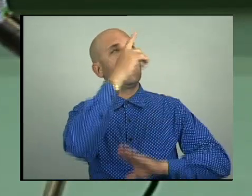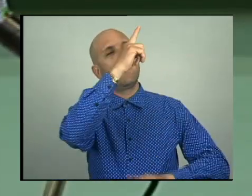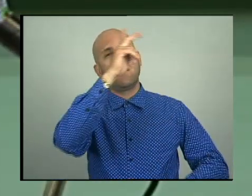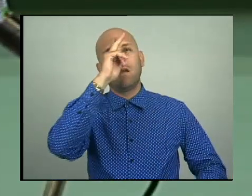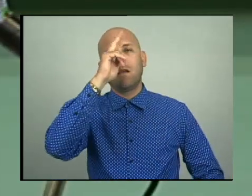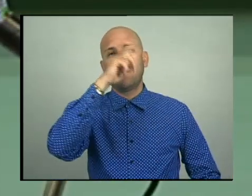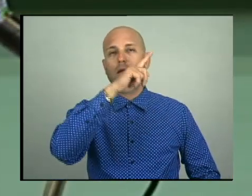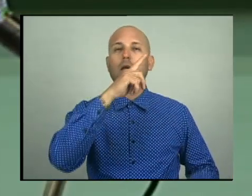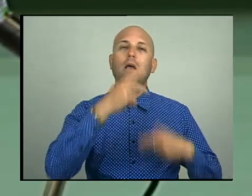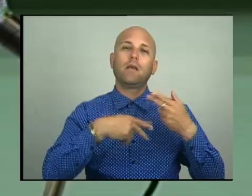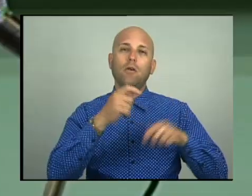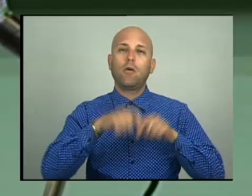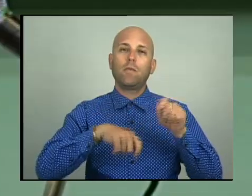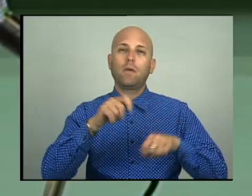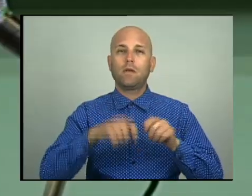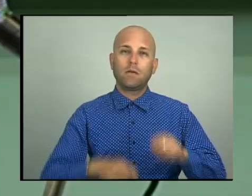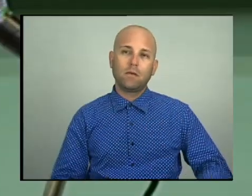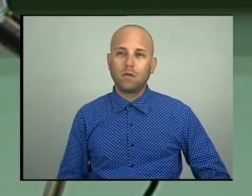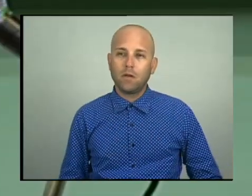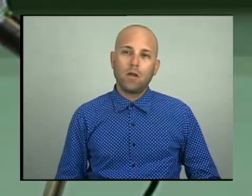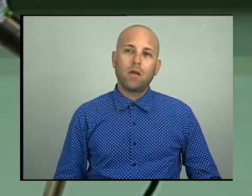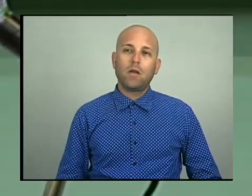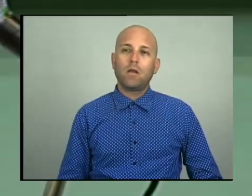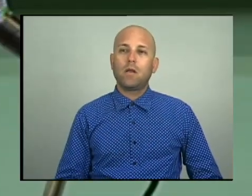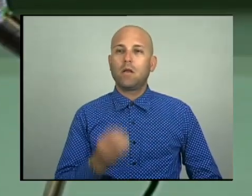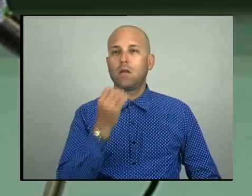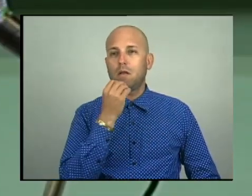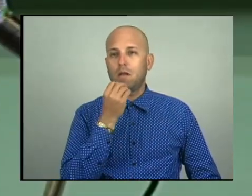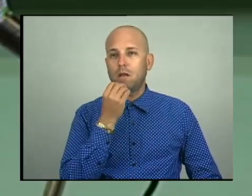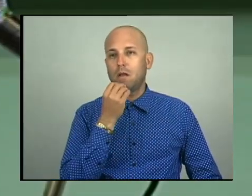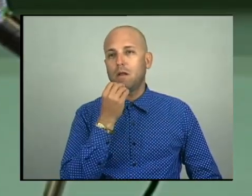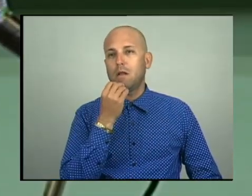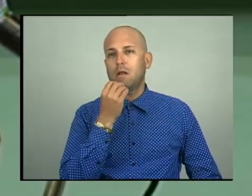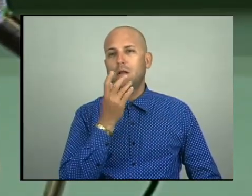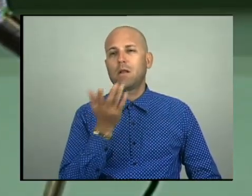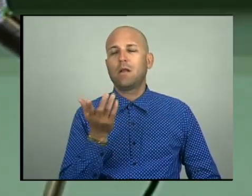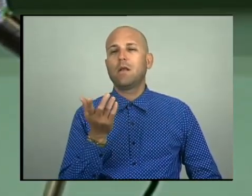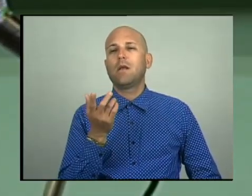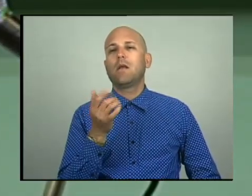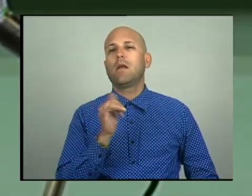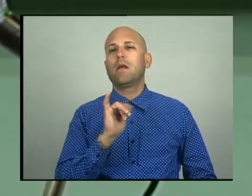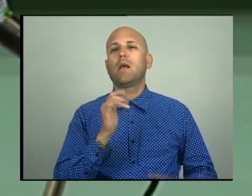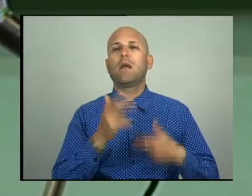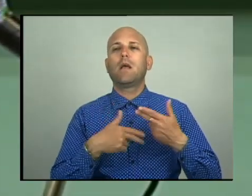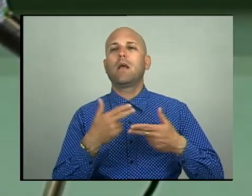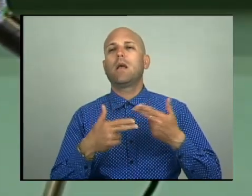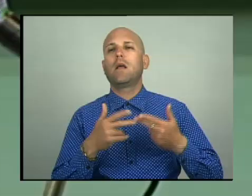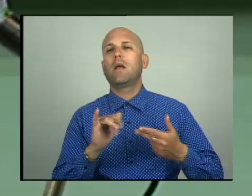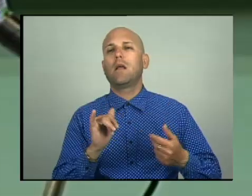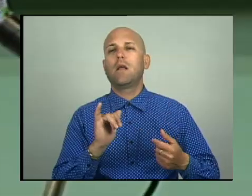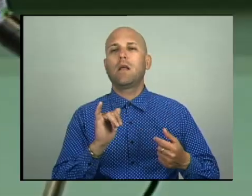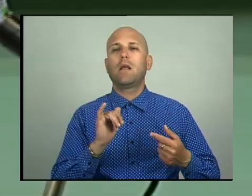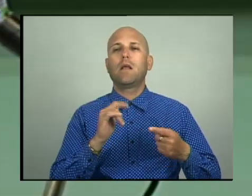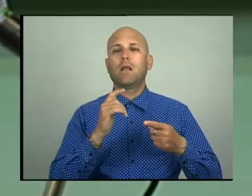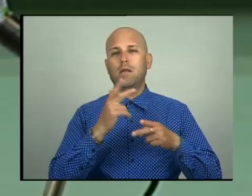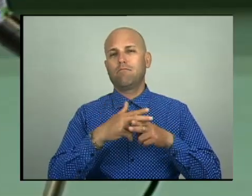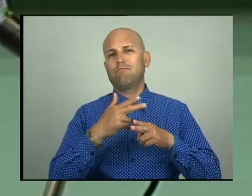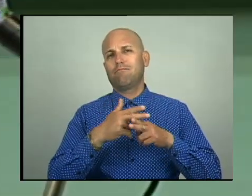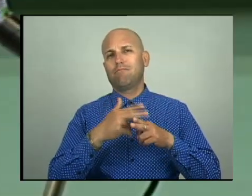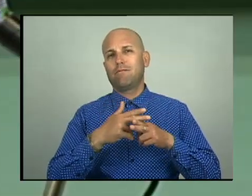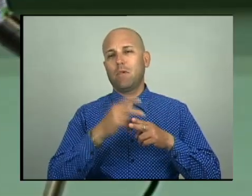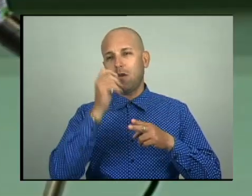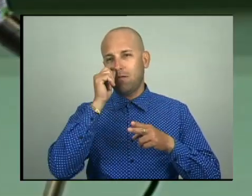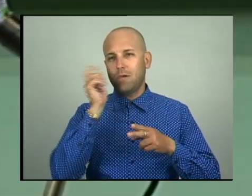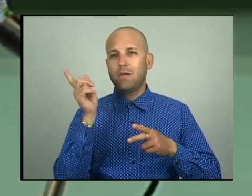una operación paliativa que se llama fístula. O sea que en realidad la fístula que hemos utilizado se llama fístula de Blay-Luntausi, que fueron los que